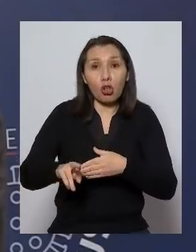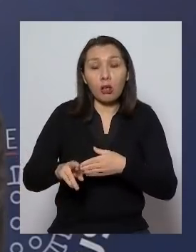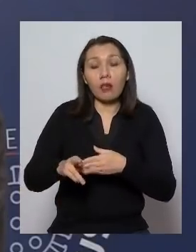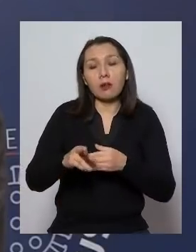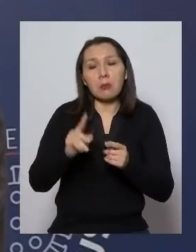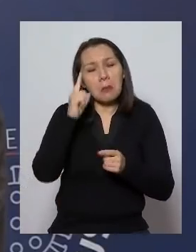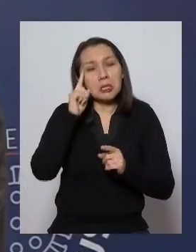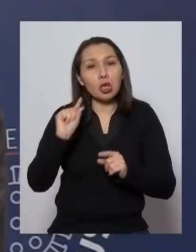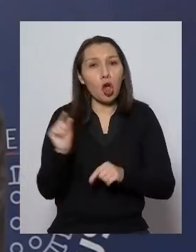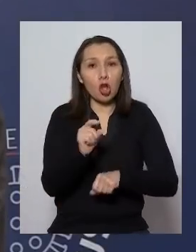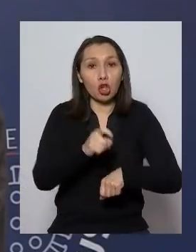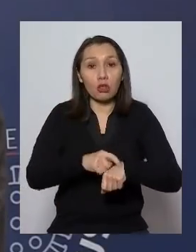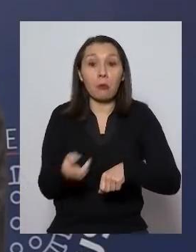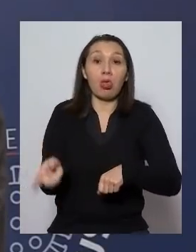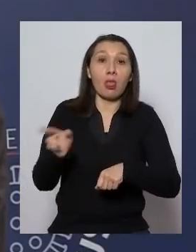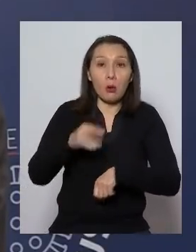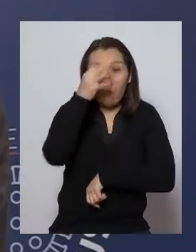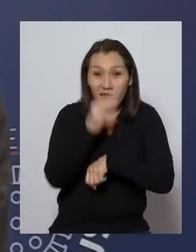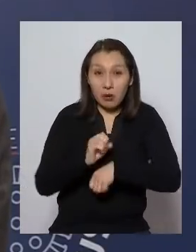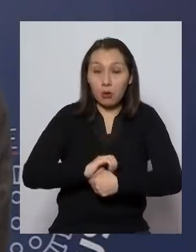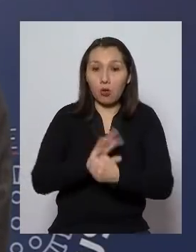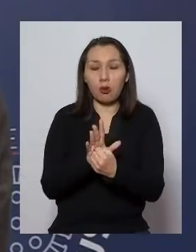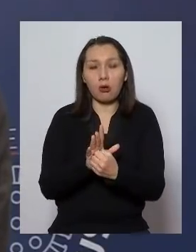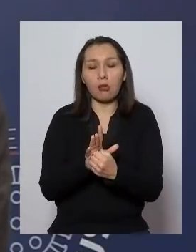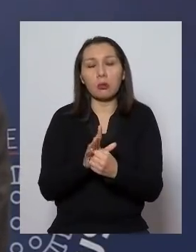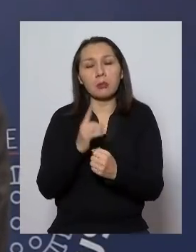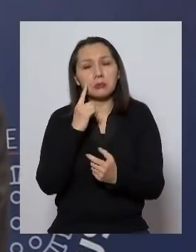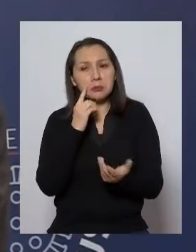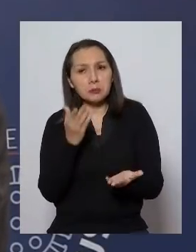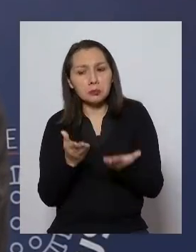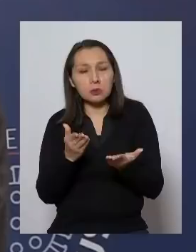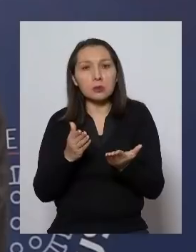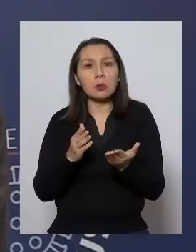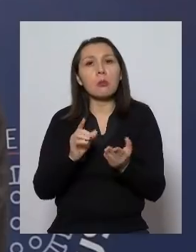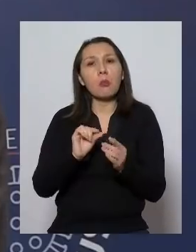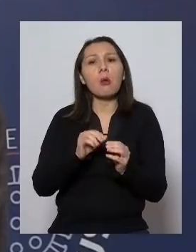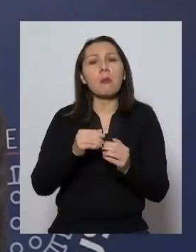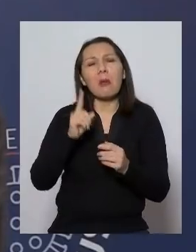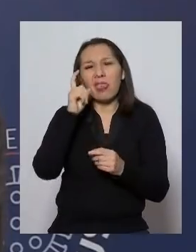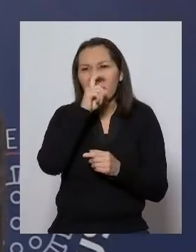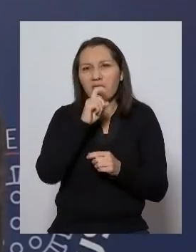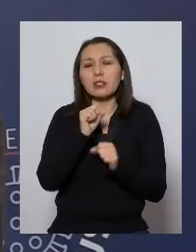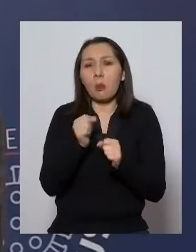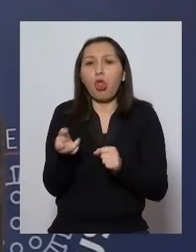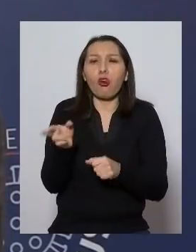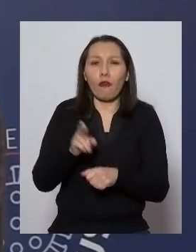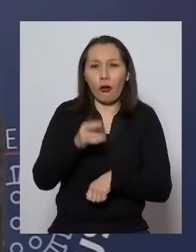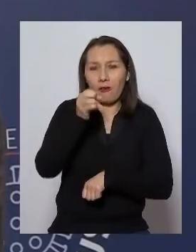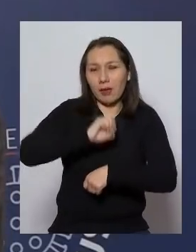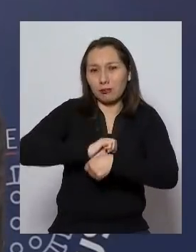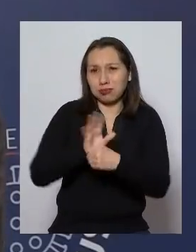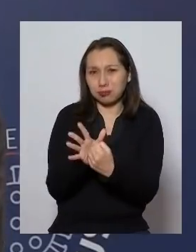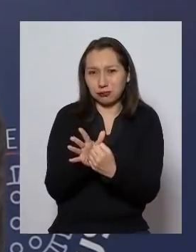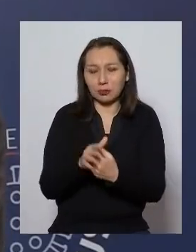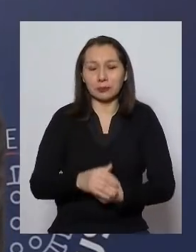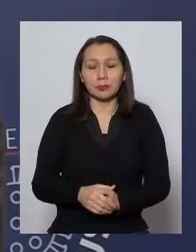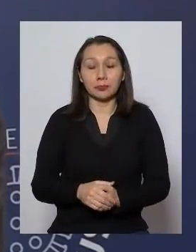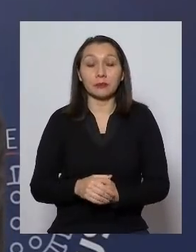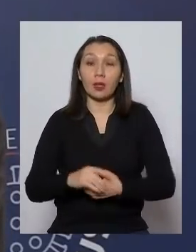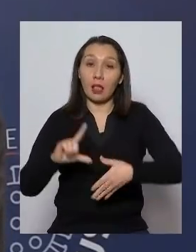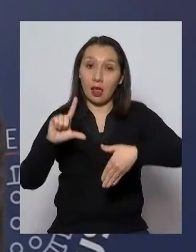plazo breve es cada vez más remoto. En